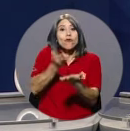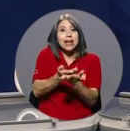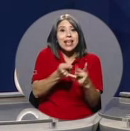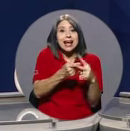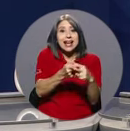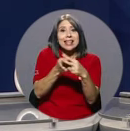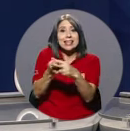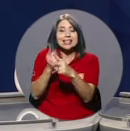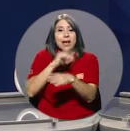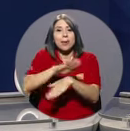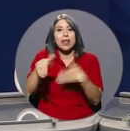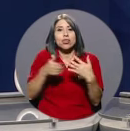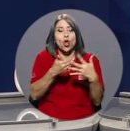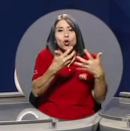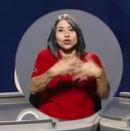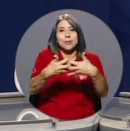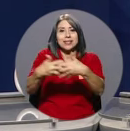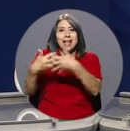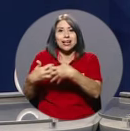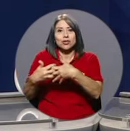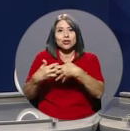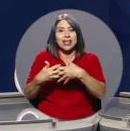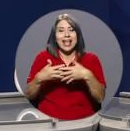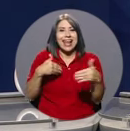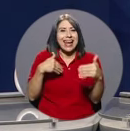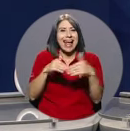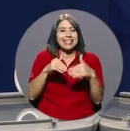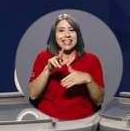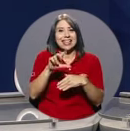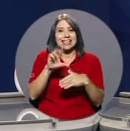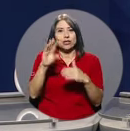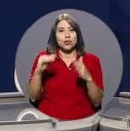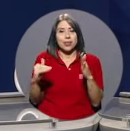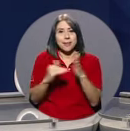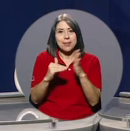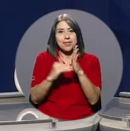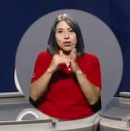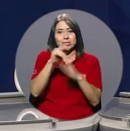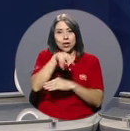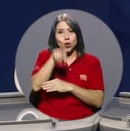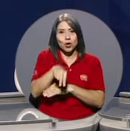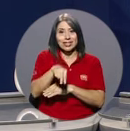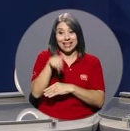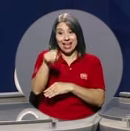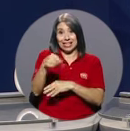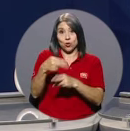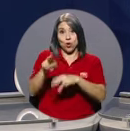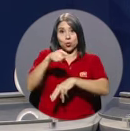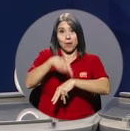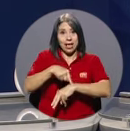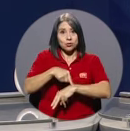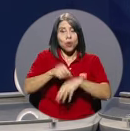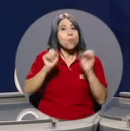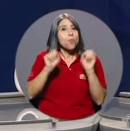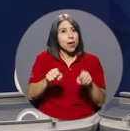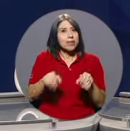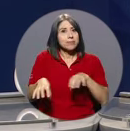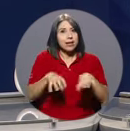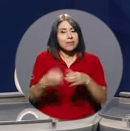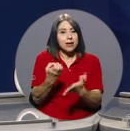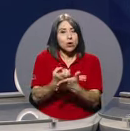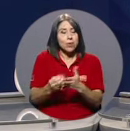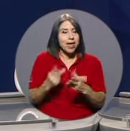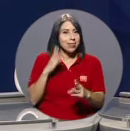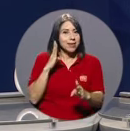crediticia para todos los empresarios y las personas de casi 350 mil millones de colones. Y entonces eso, en el corto plazo, es un instrumento que